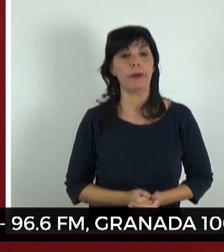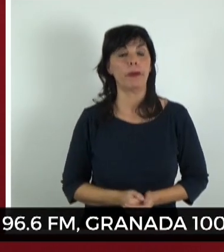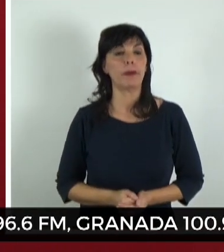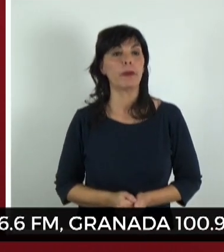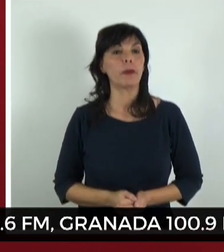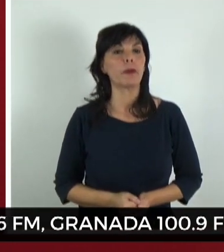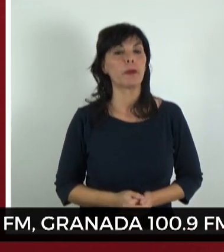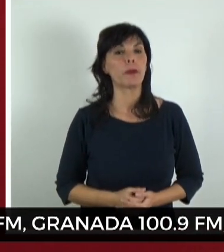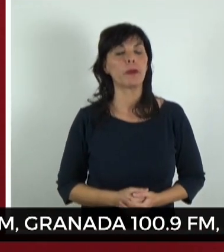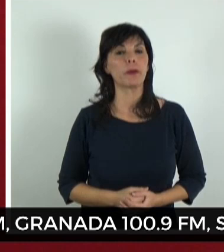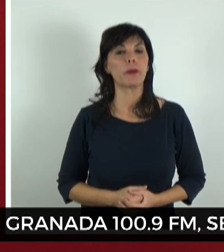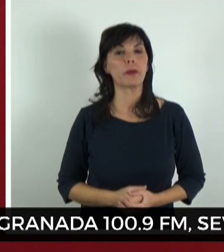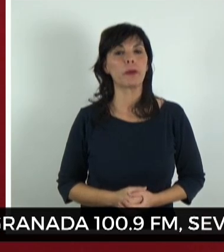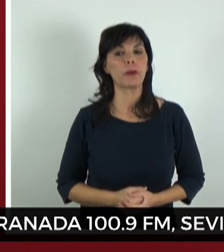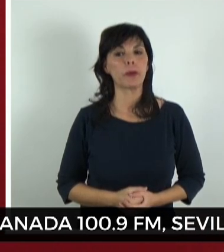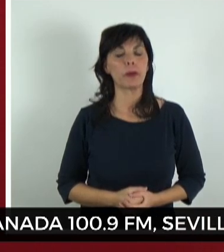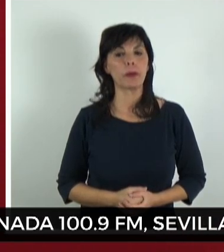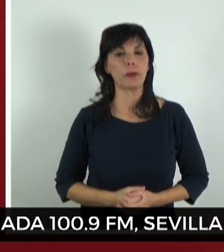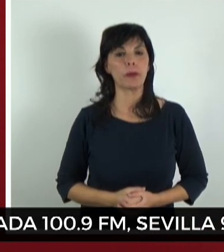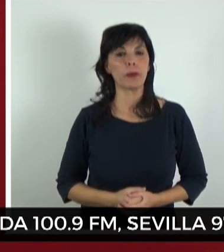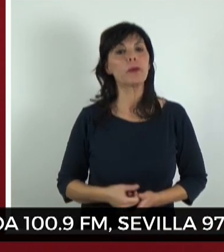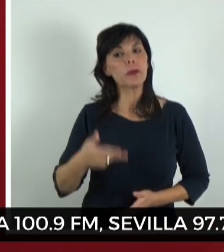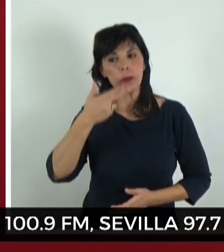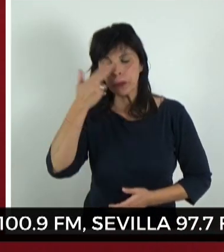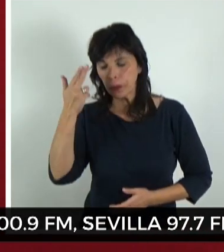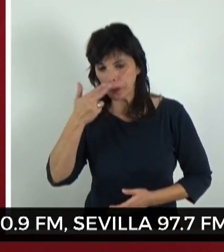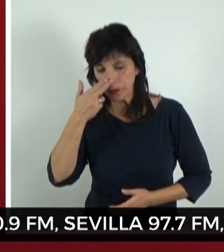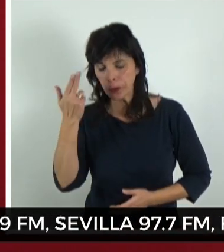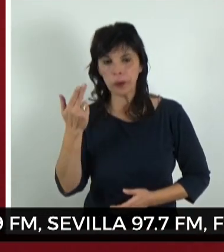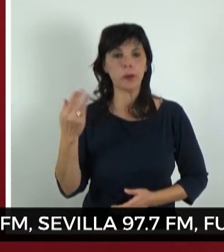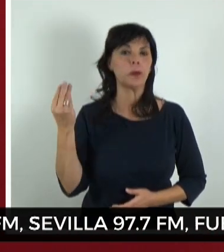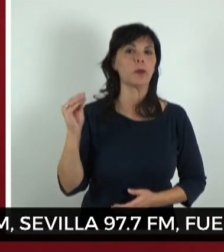Es interesante que esa palabra, cuando en Juan capítulo 1,